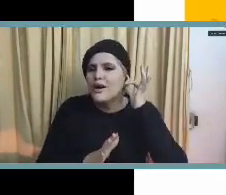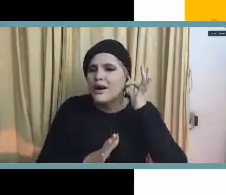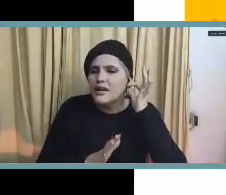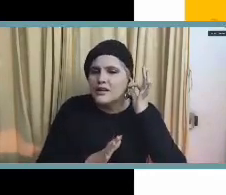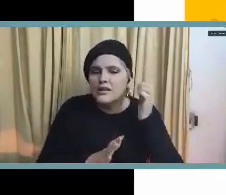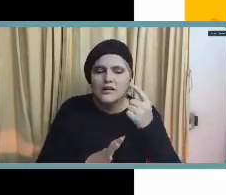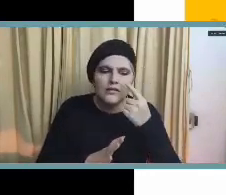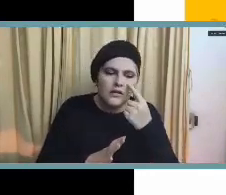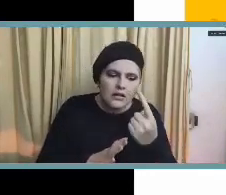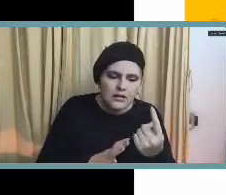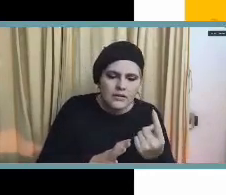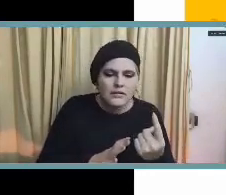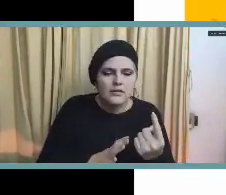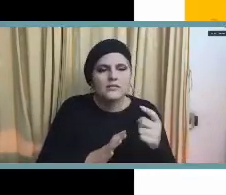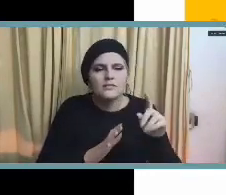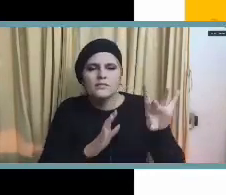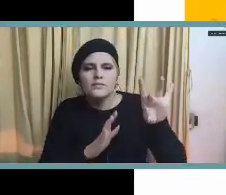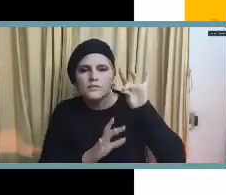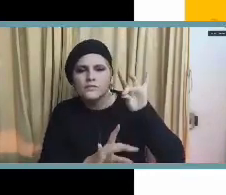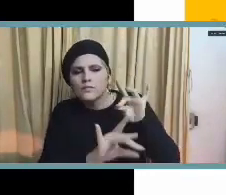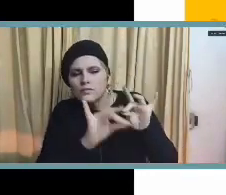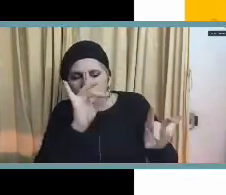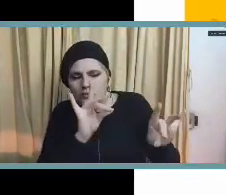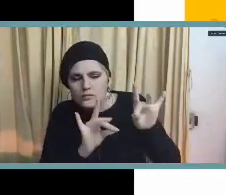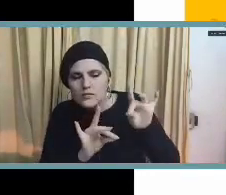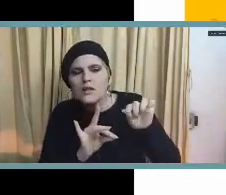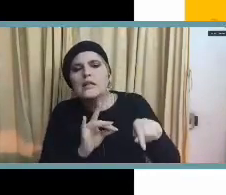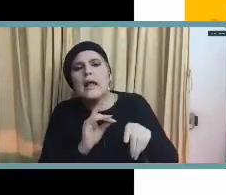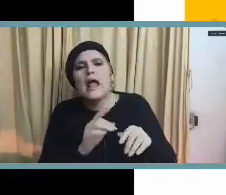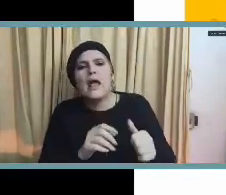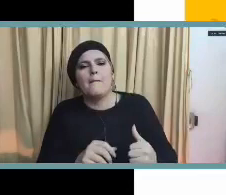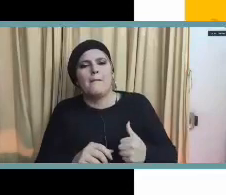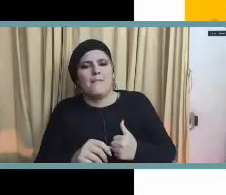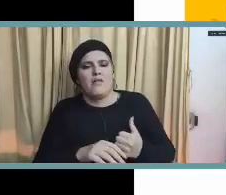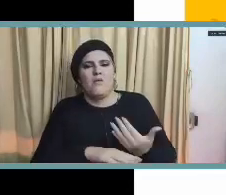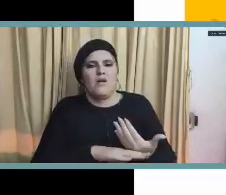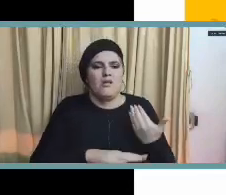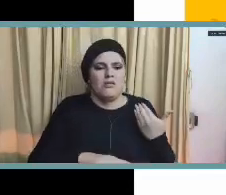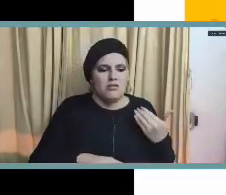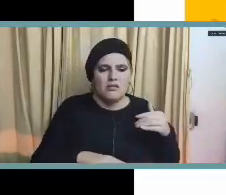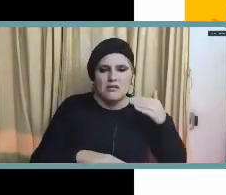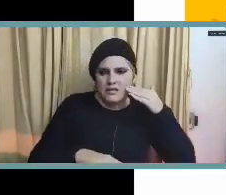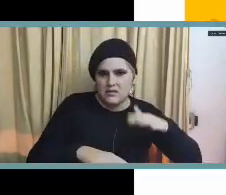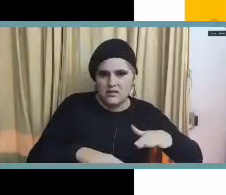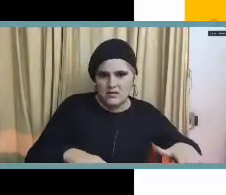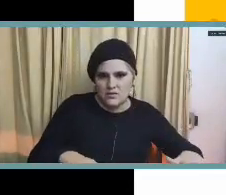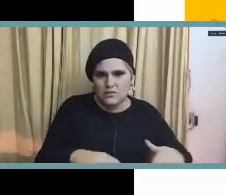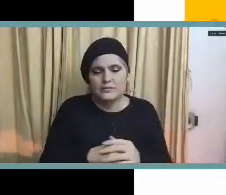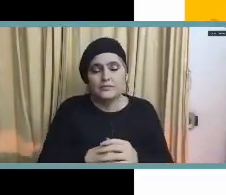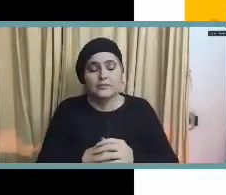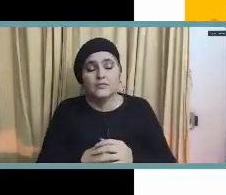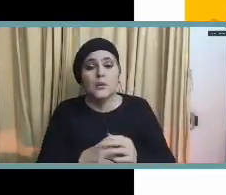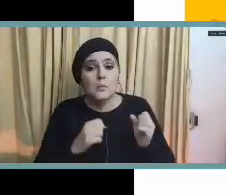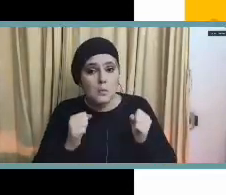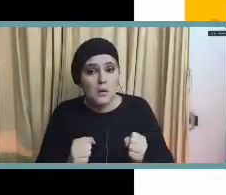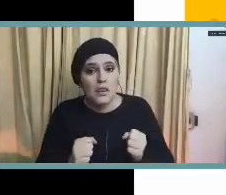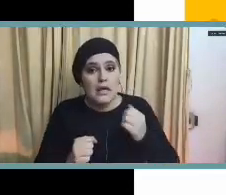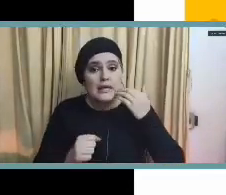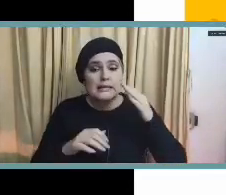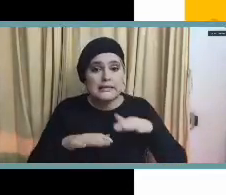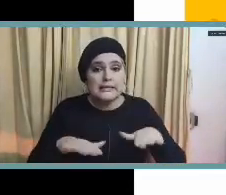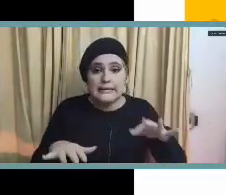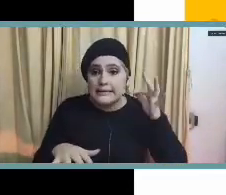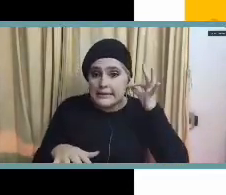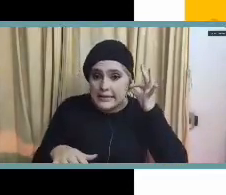una pesquisa más temprana y poder que las niñas y jóvenes